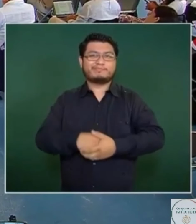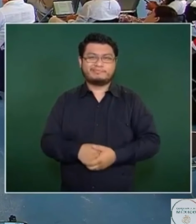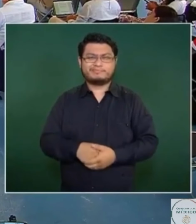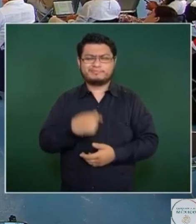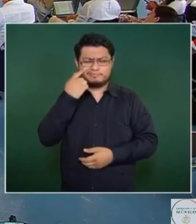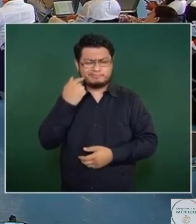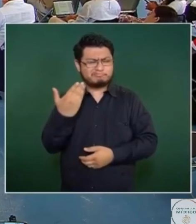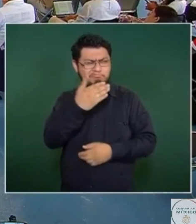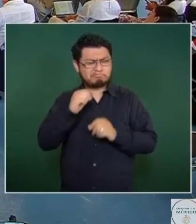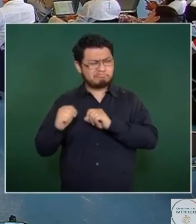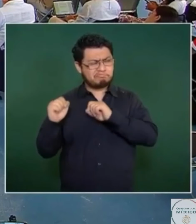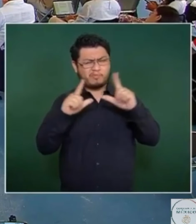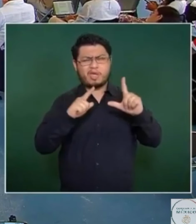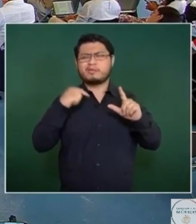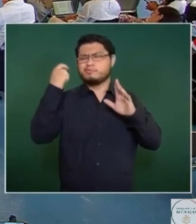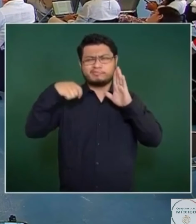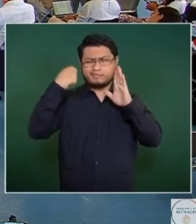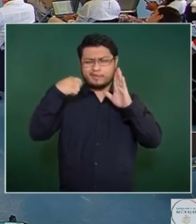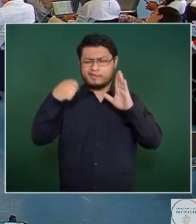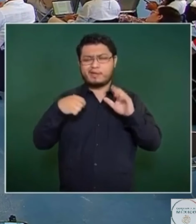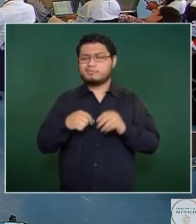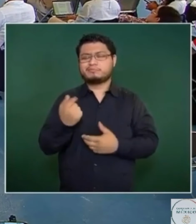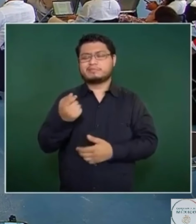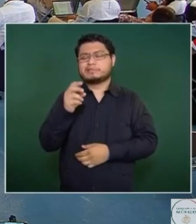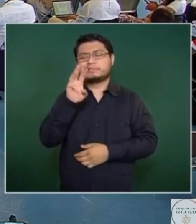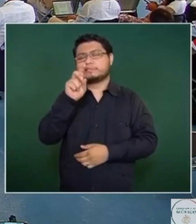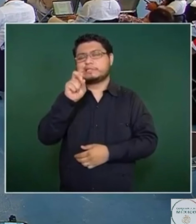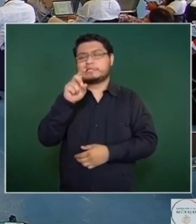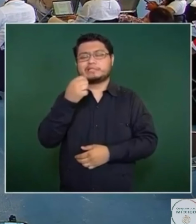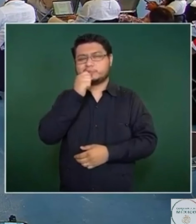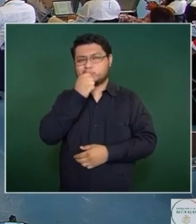breve video de 30 segundos para que conozcan lo que es el YETRAM.